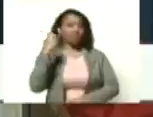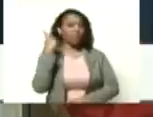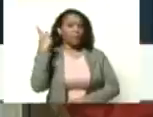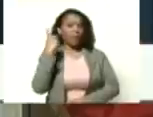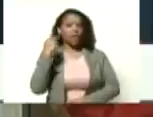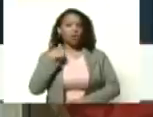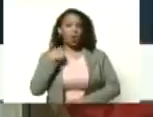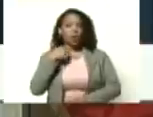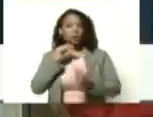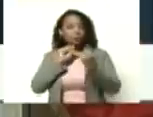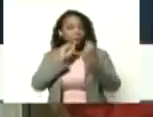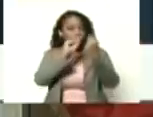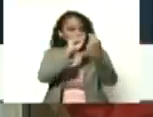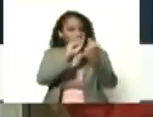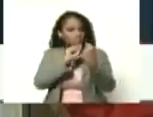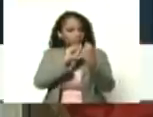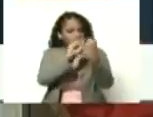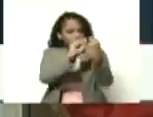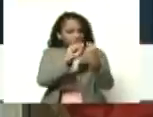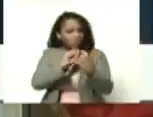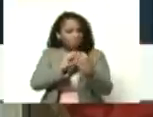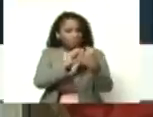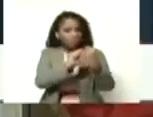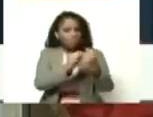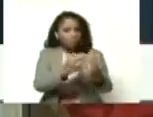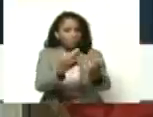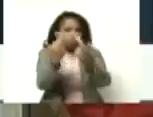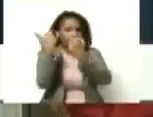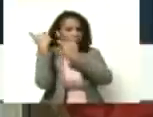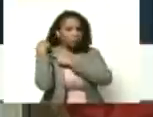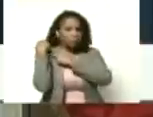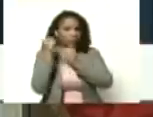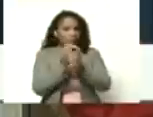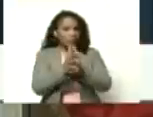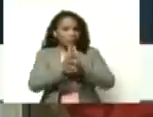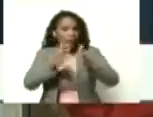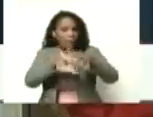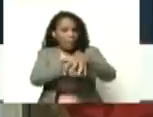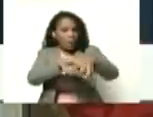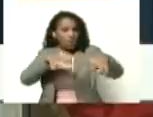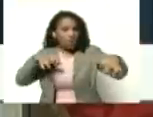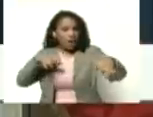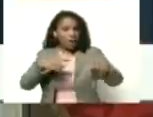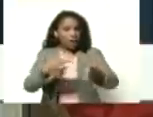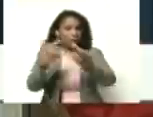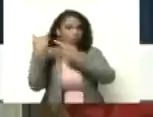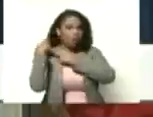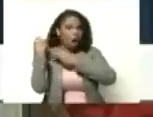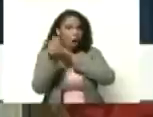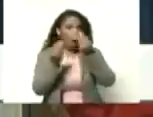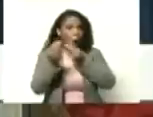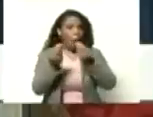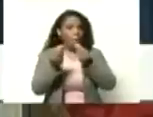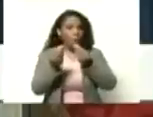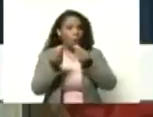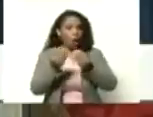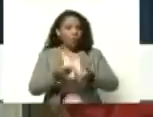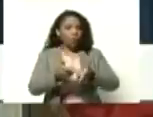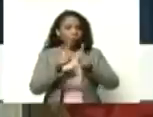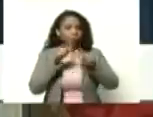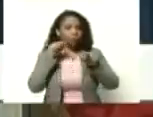entrevistado a los responsables a la gran mayoría de los responsables como autores